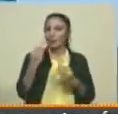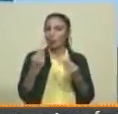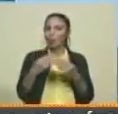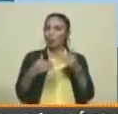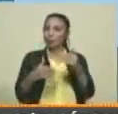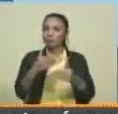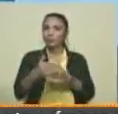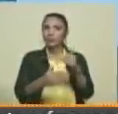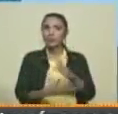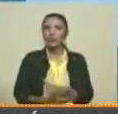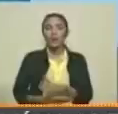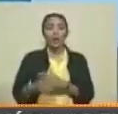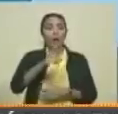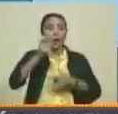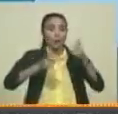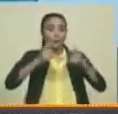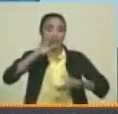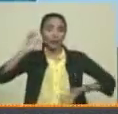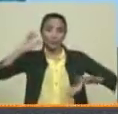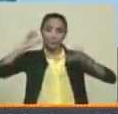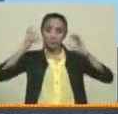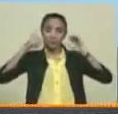Esta gente anda descocada.